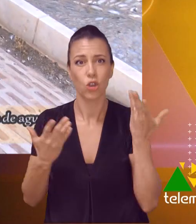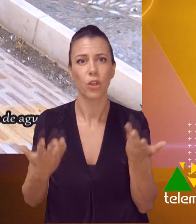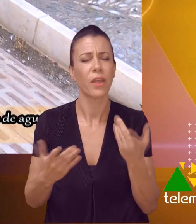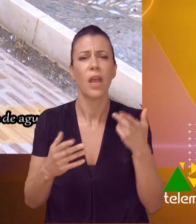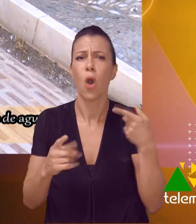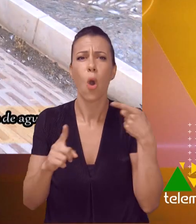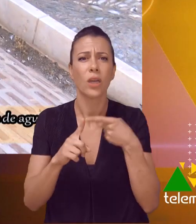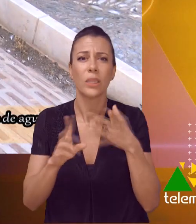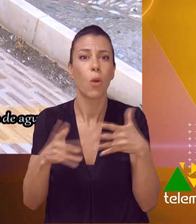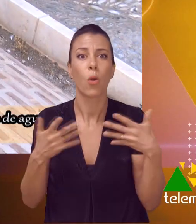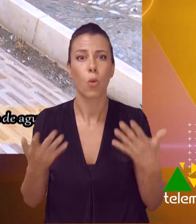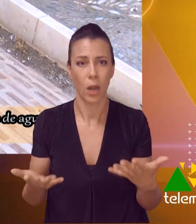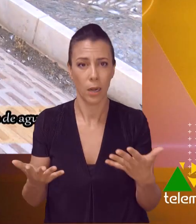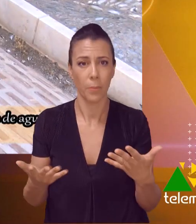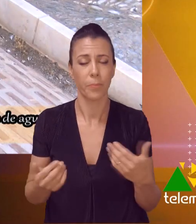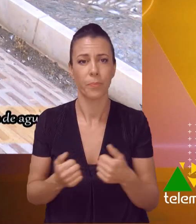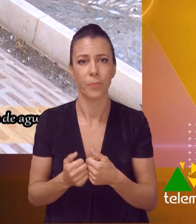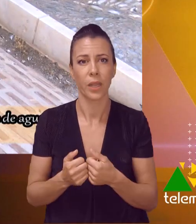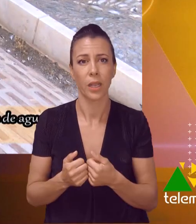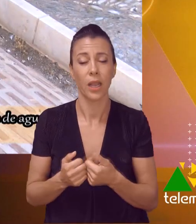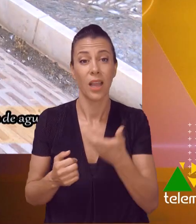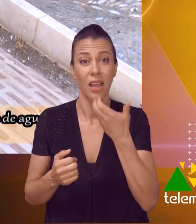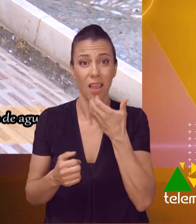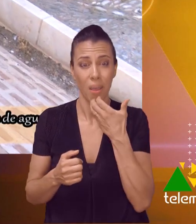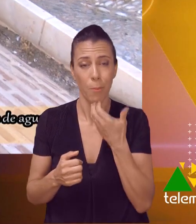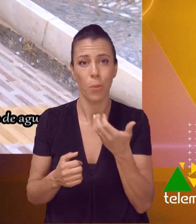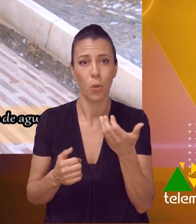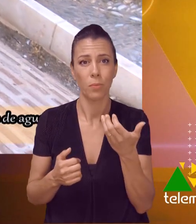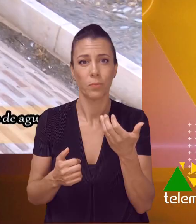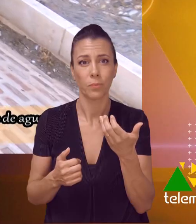fin? Si se asedia a la iglesia,